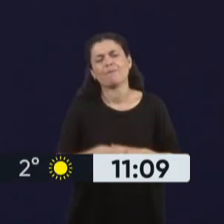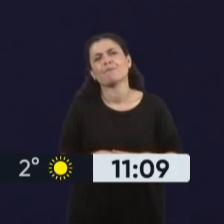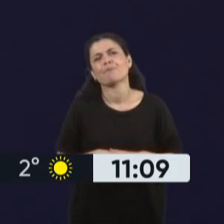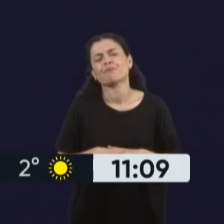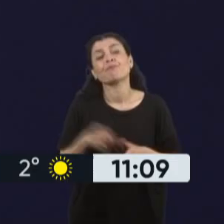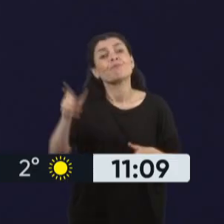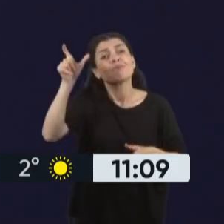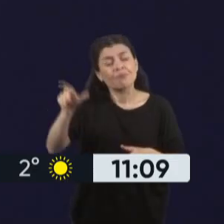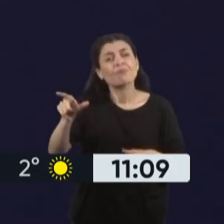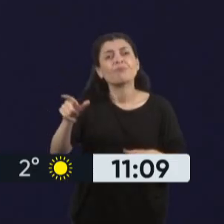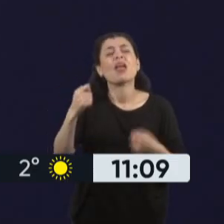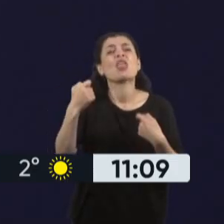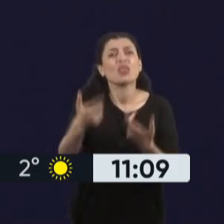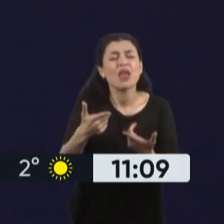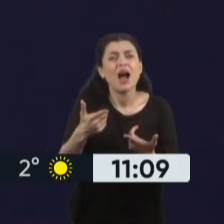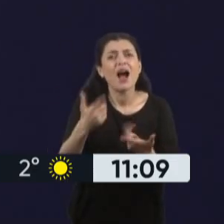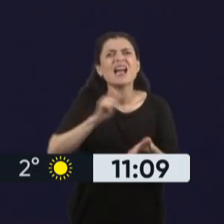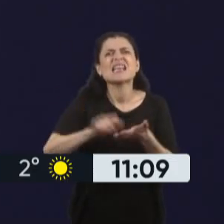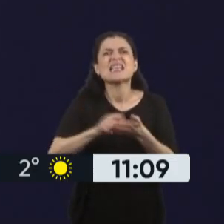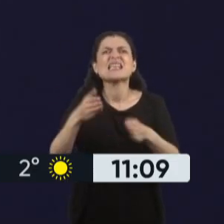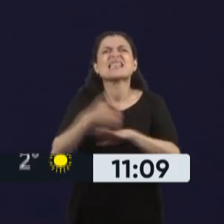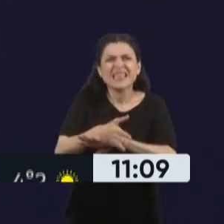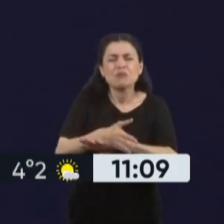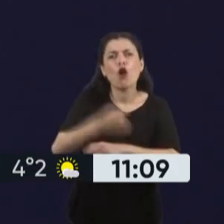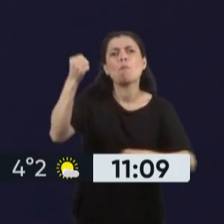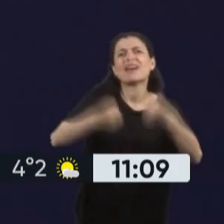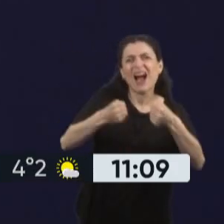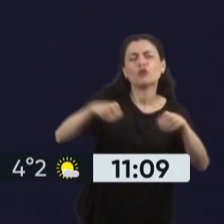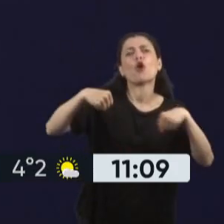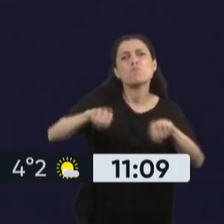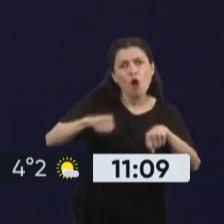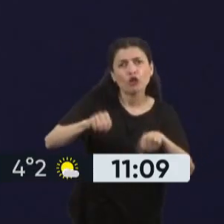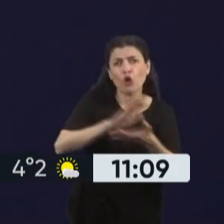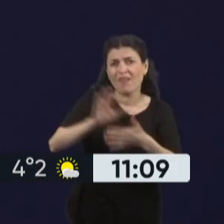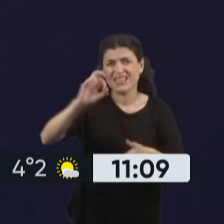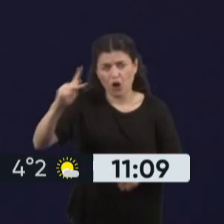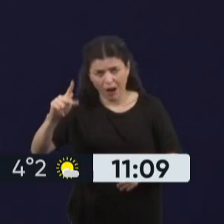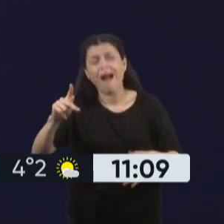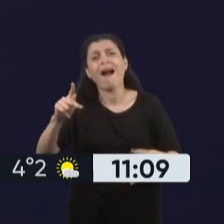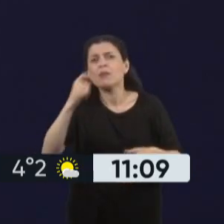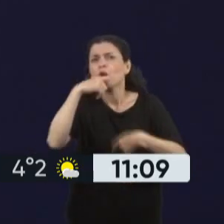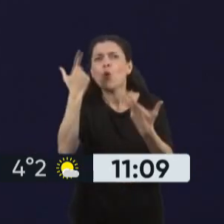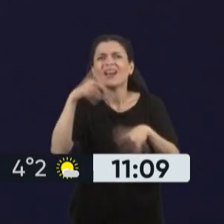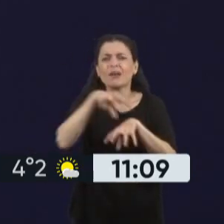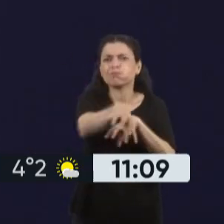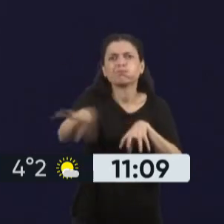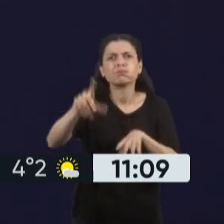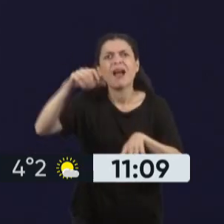Libarona, habilitó la inscripción inicial de automotores y motos 0 kilómetro en cualquier registro seccional del